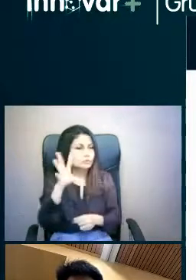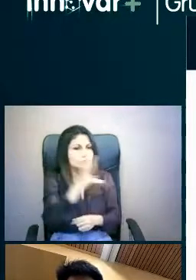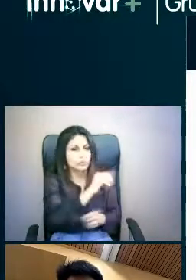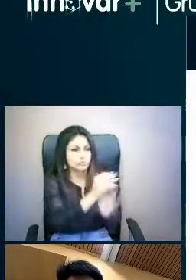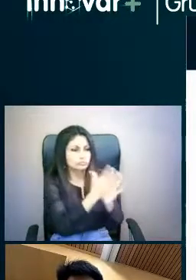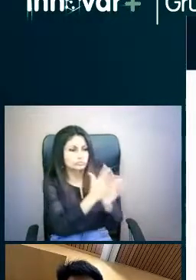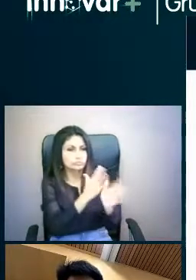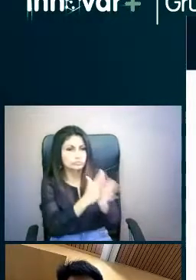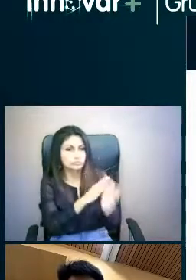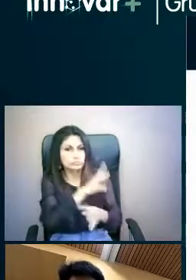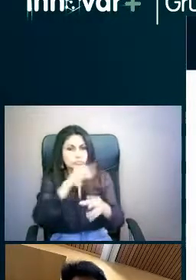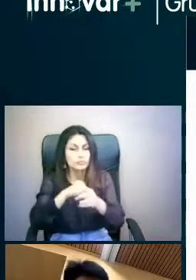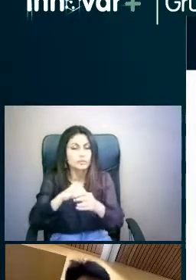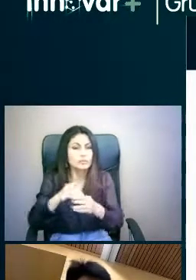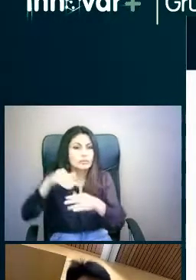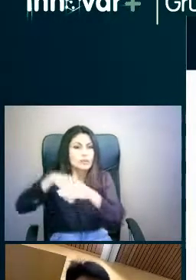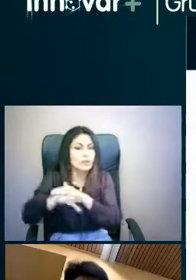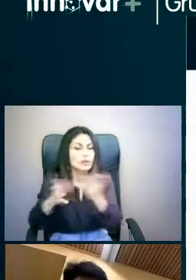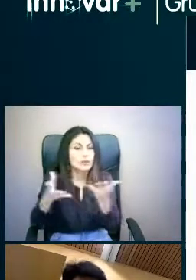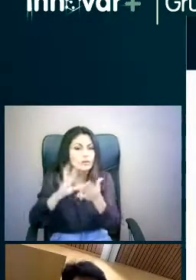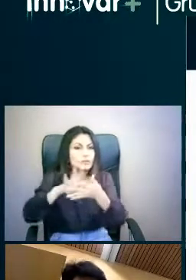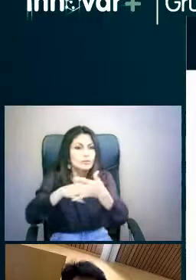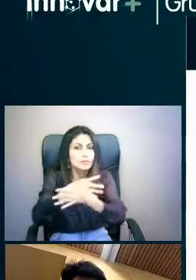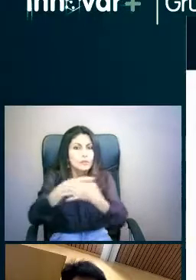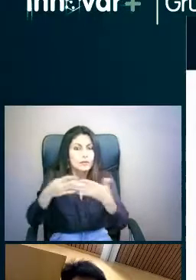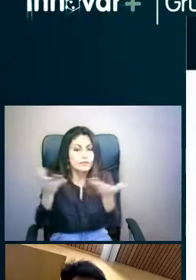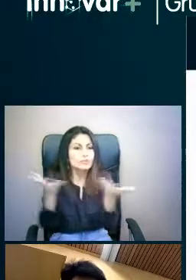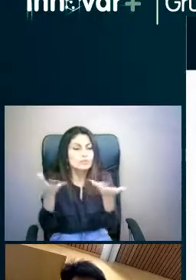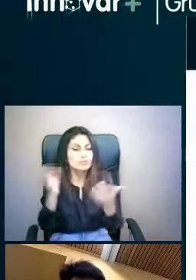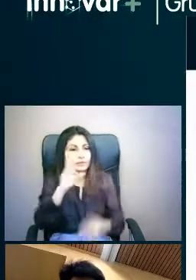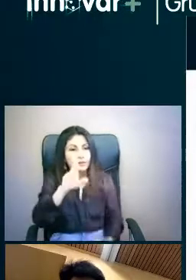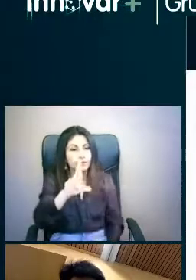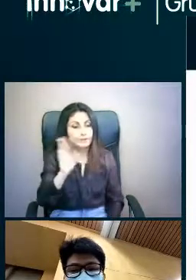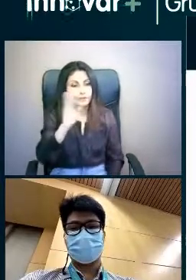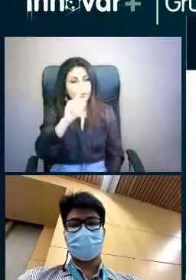como tablas o data frames en RStudio.